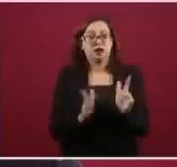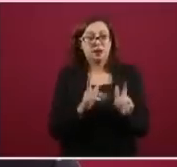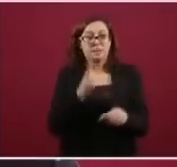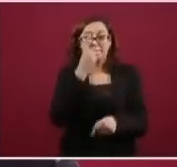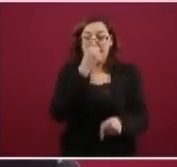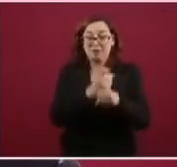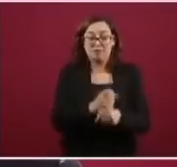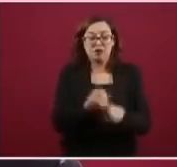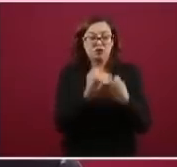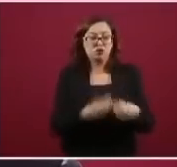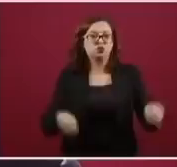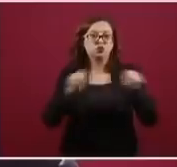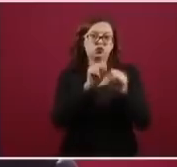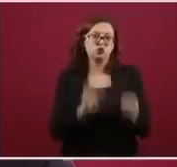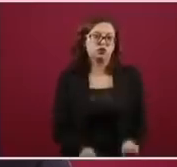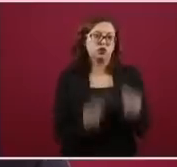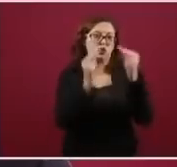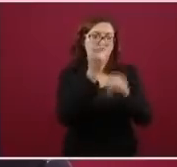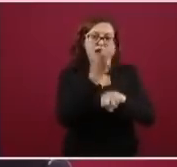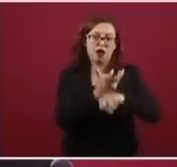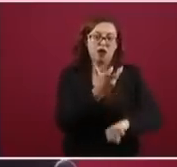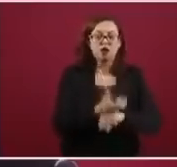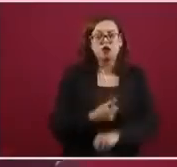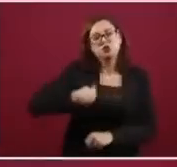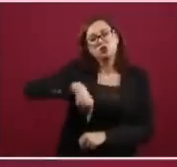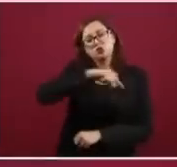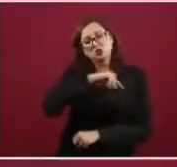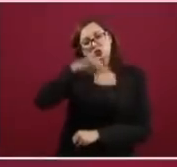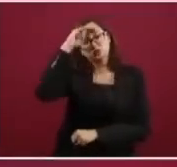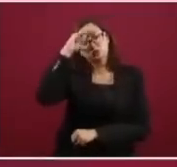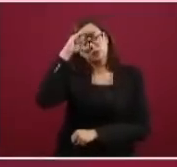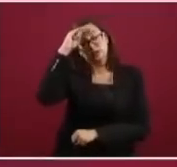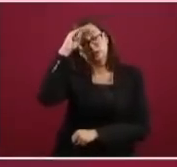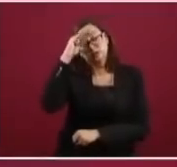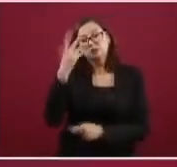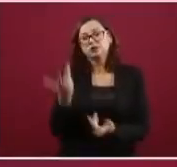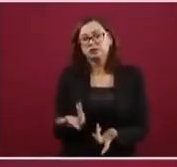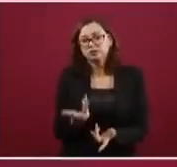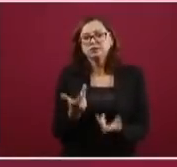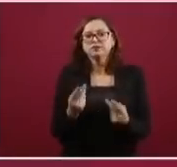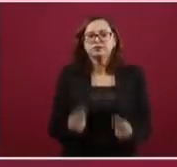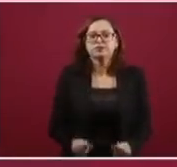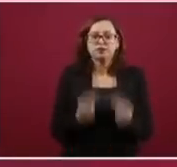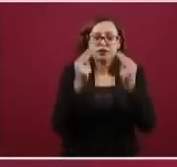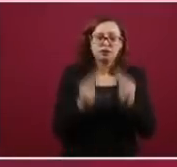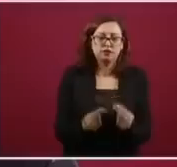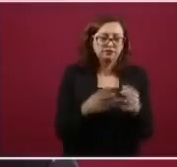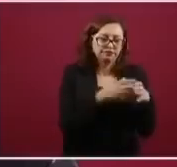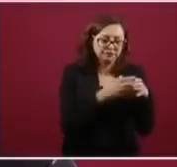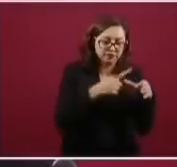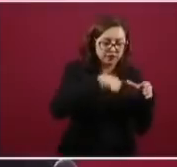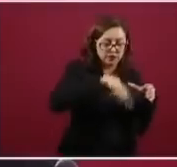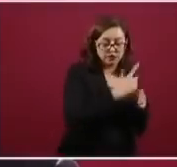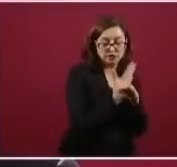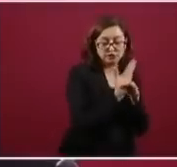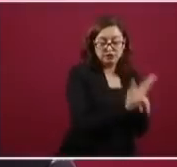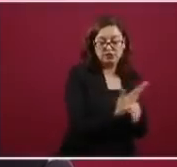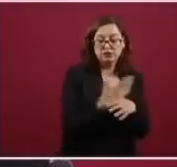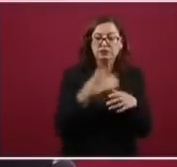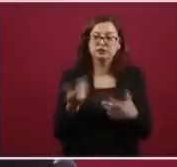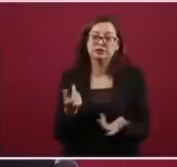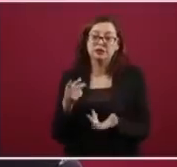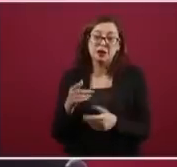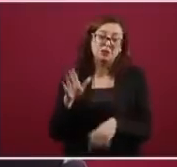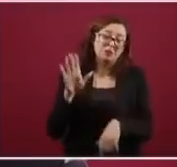nosotros estamos previendo que los conflictos comerciales y en eso coinciden con la mayor parte de los analistas van son un asunto más de